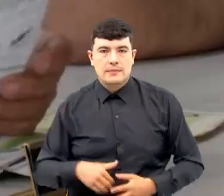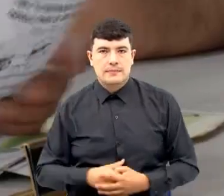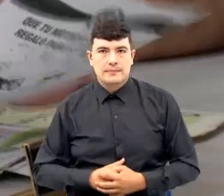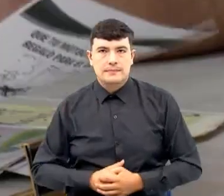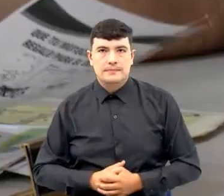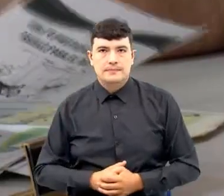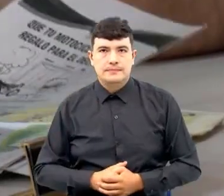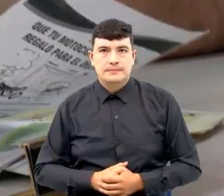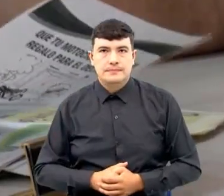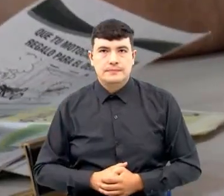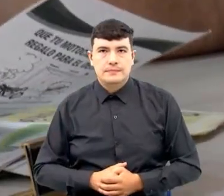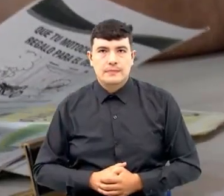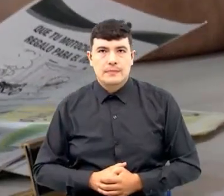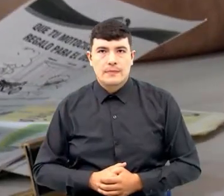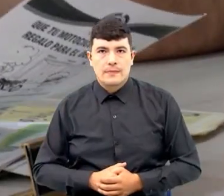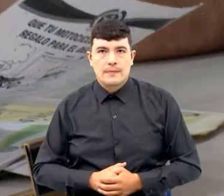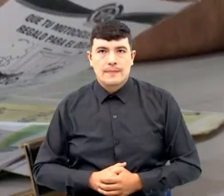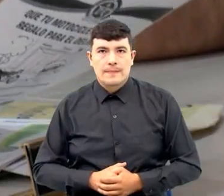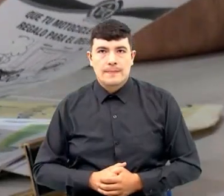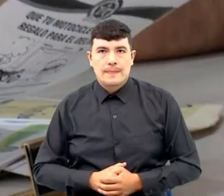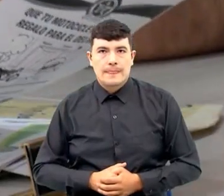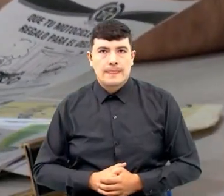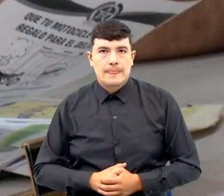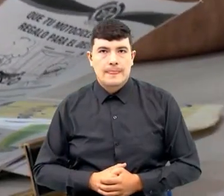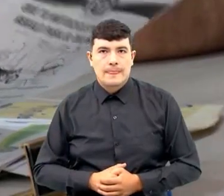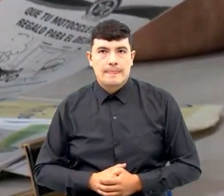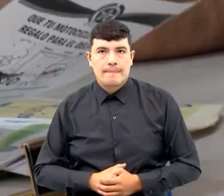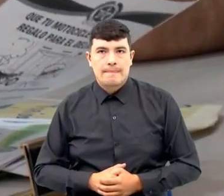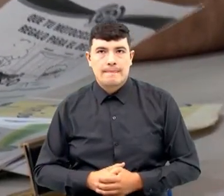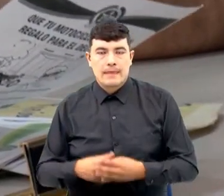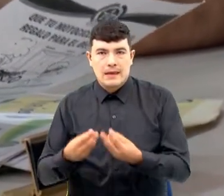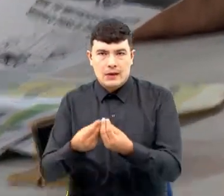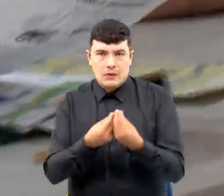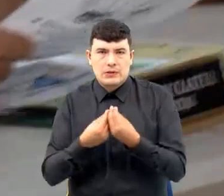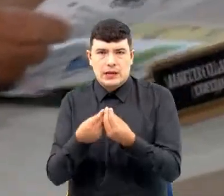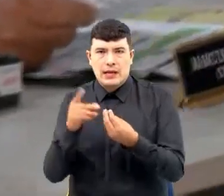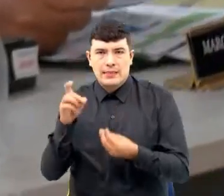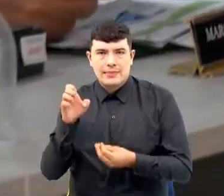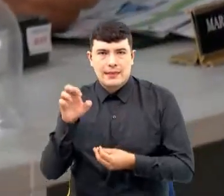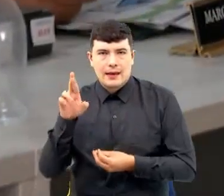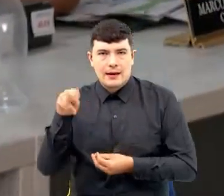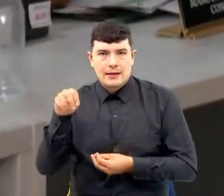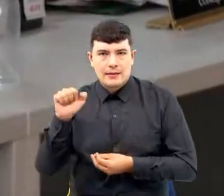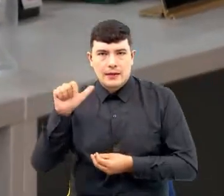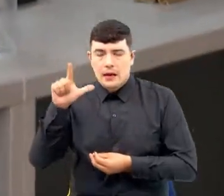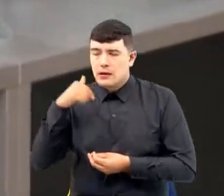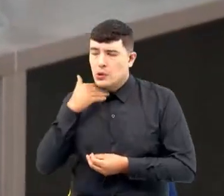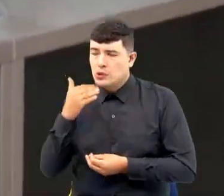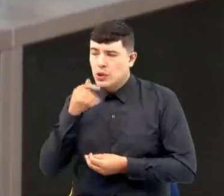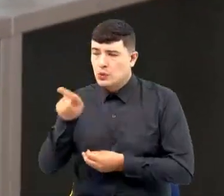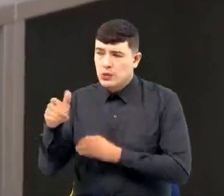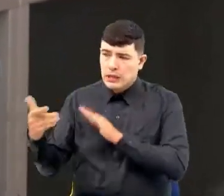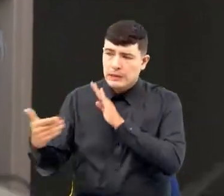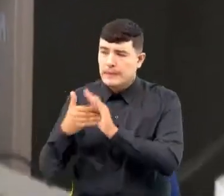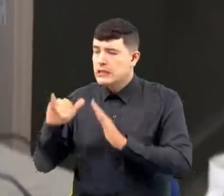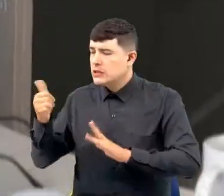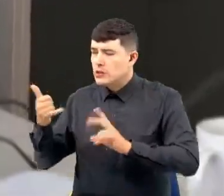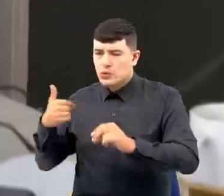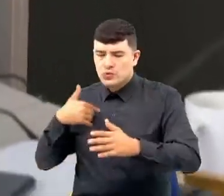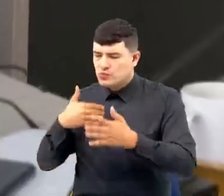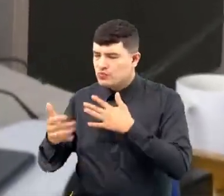esto es el concejal Germán. No sé si me mando, pero se lo digo. Ya hemos tenido problemas aquí. Porque yo le dije que